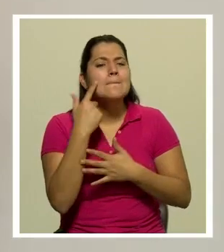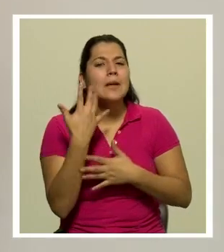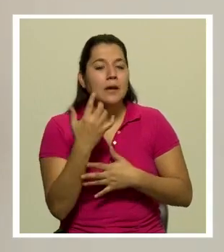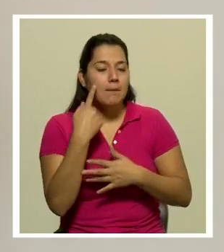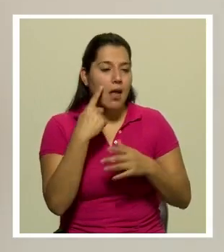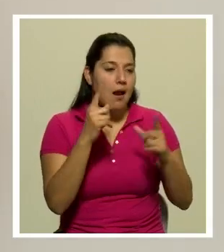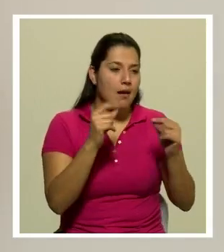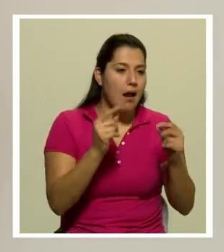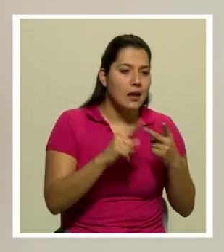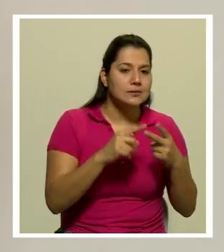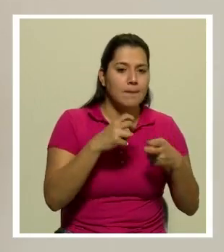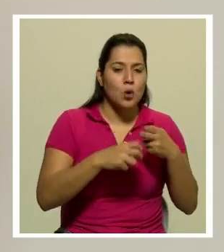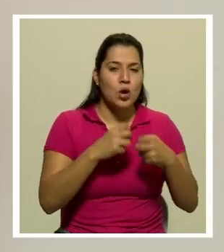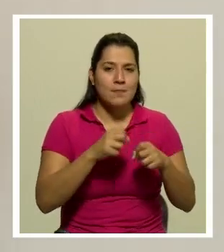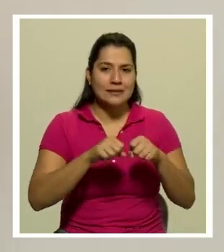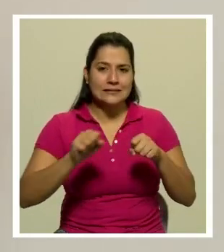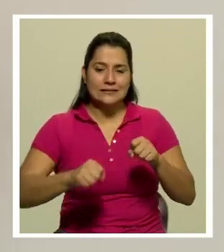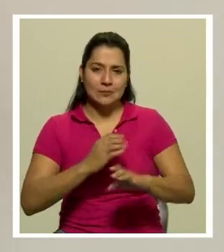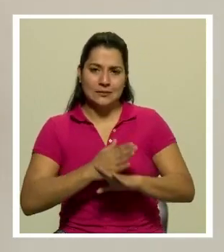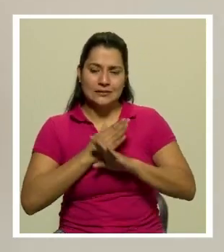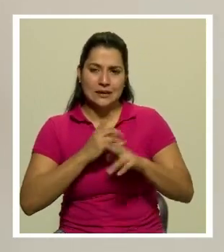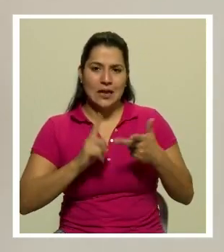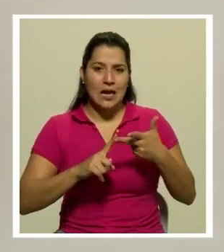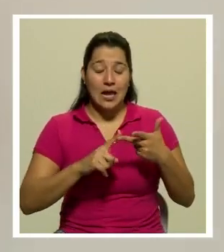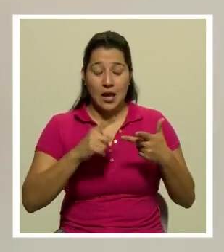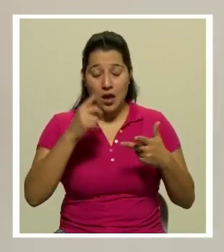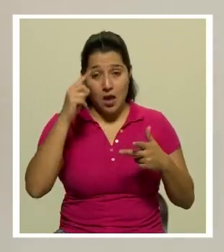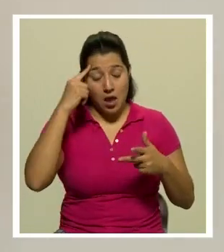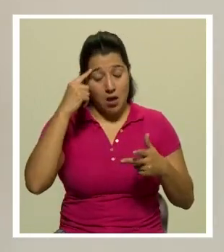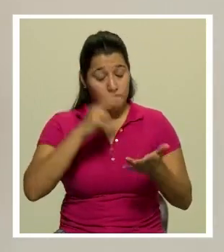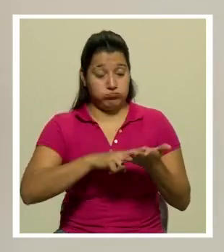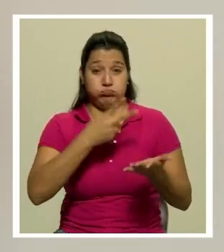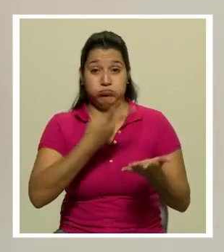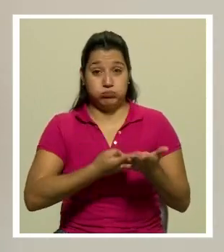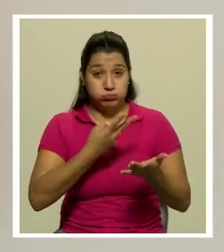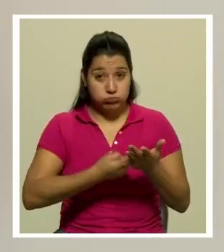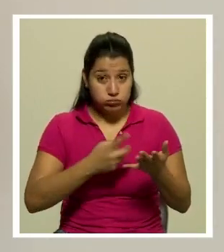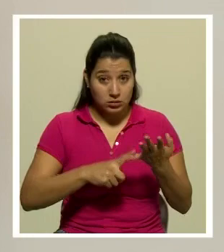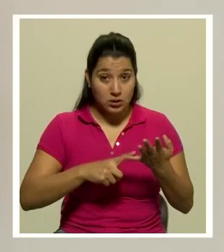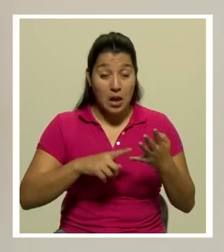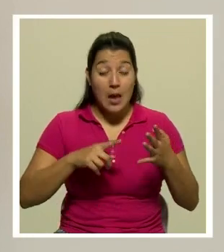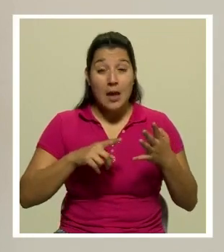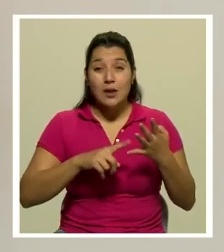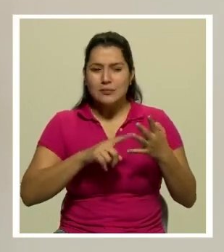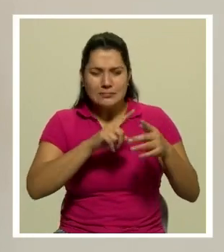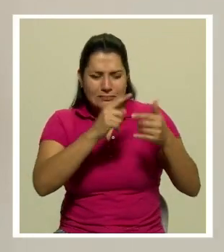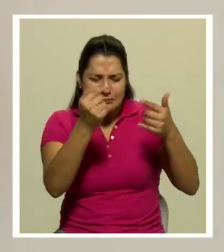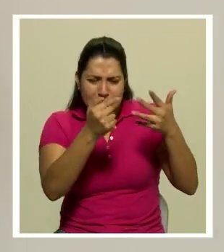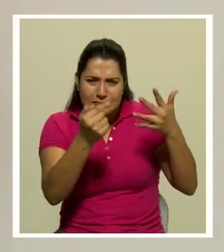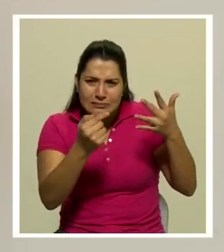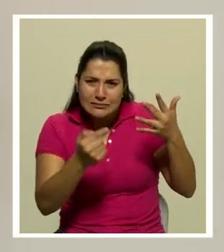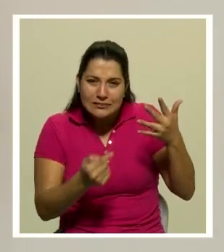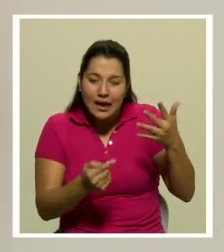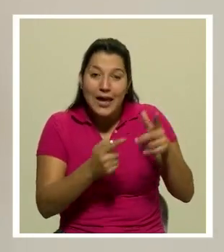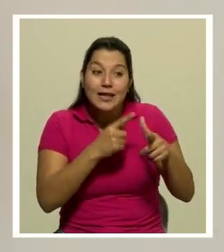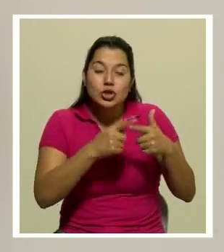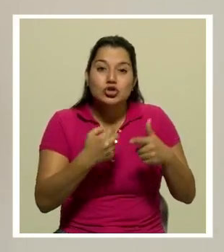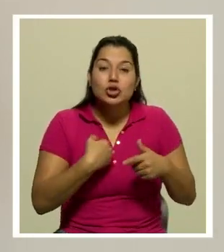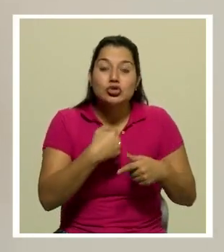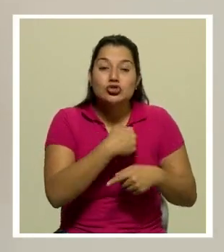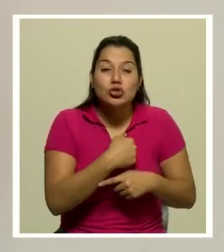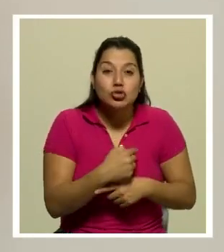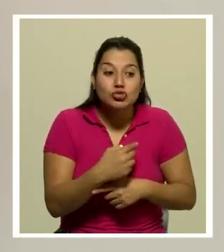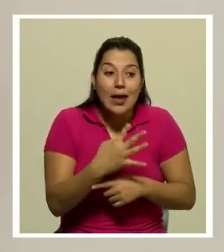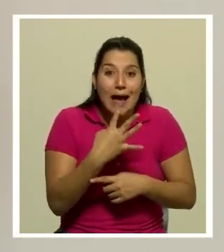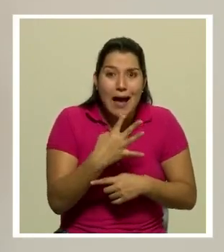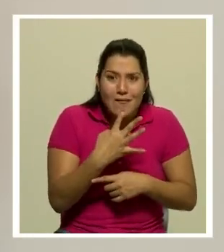inmunológicos, epilepsia, Alzheimer, Parkinson. Entonces estamos hablando de una sustancia, materia